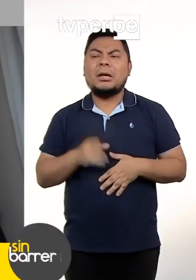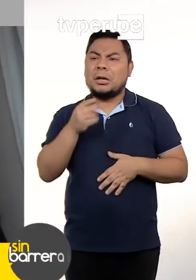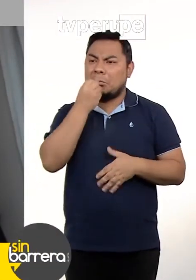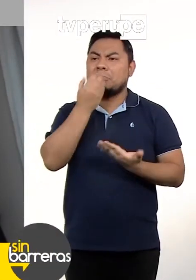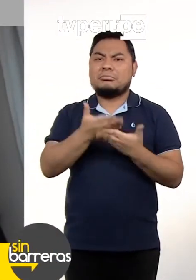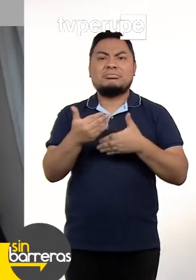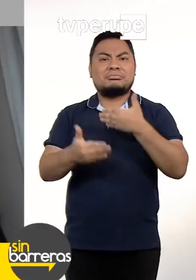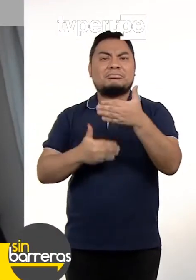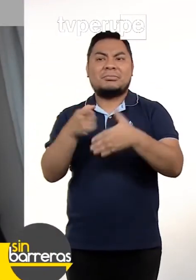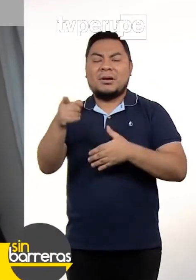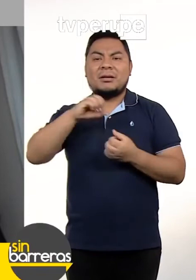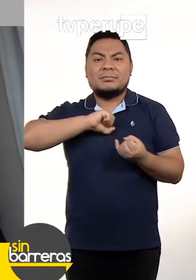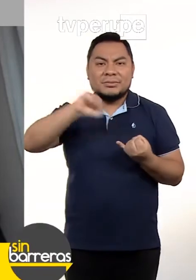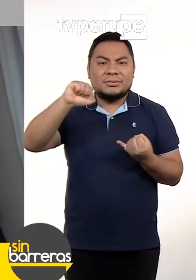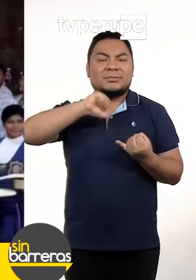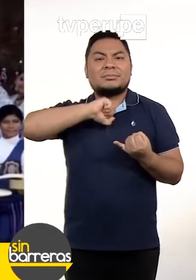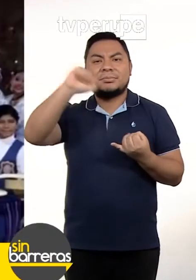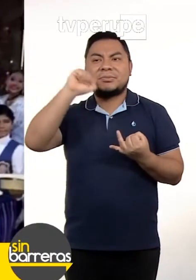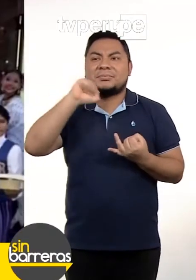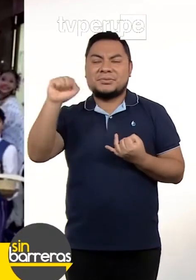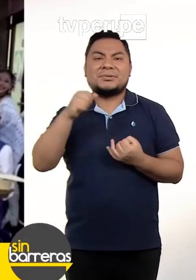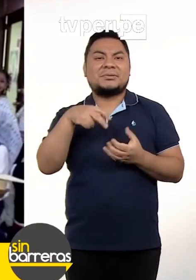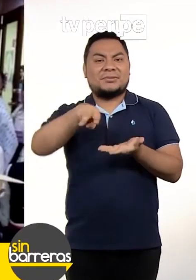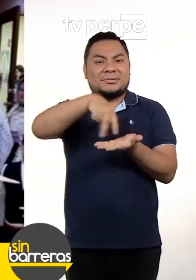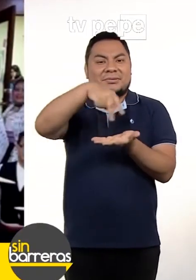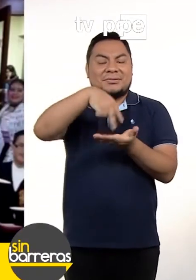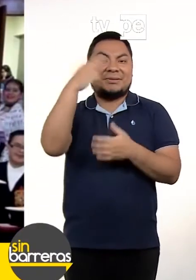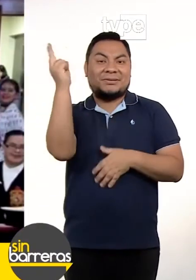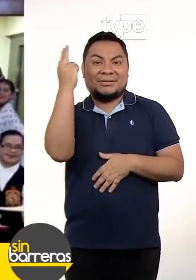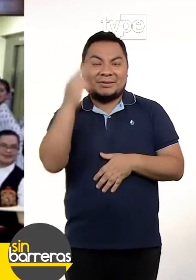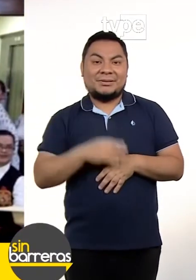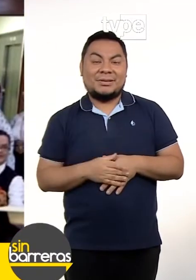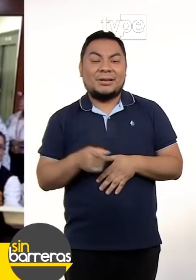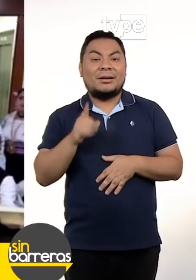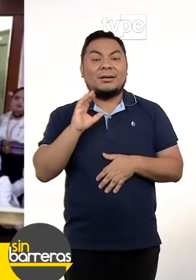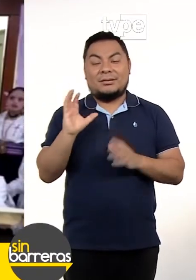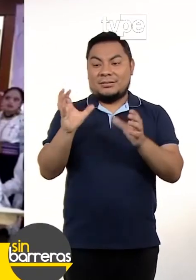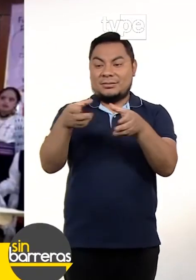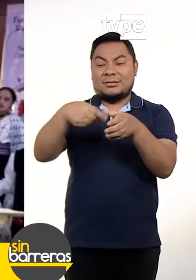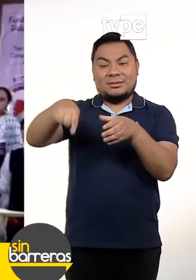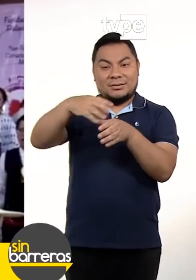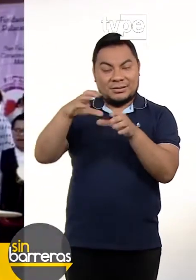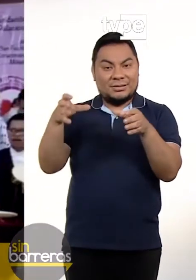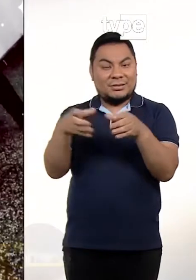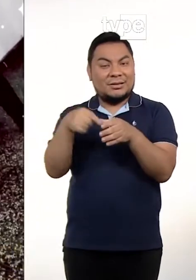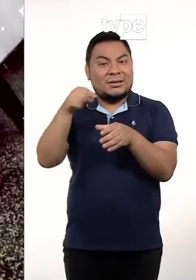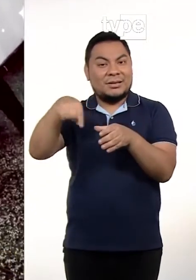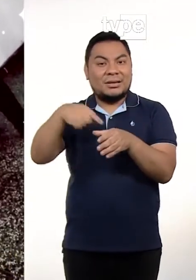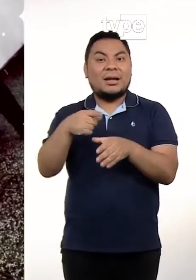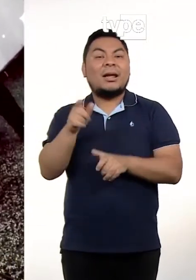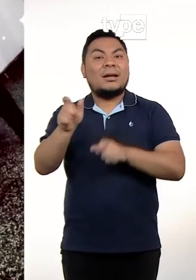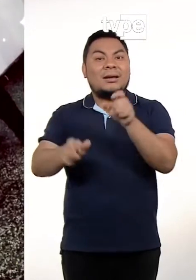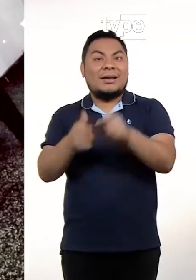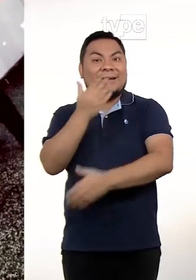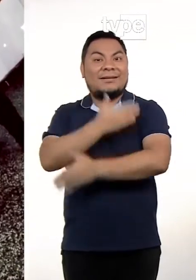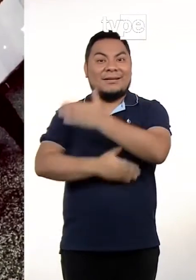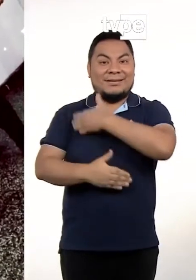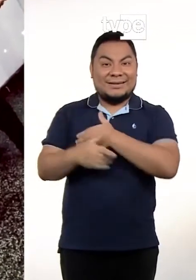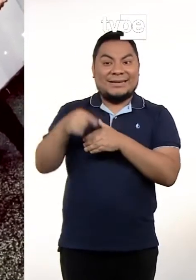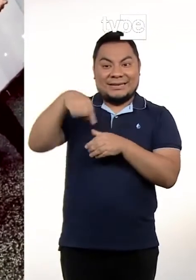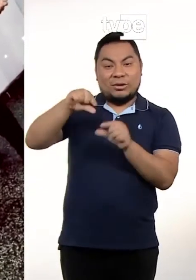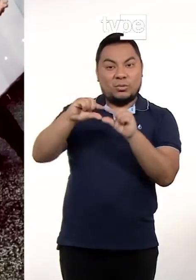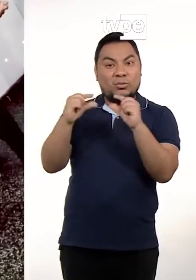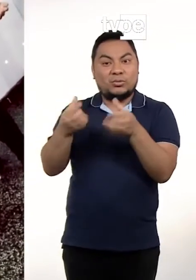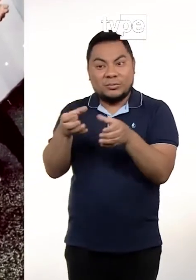pues los frutos de campeonatos en la categoría de la unidad, que es la categoría con chicos con